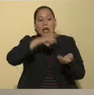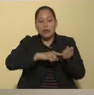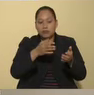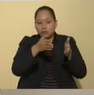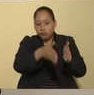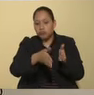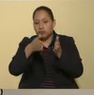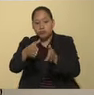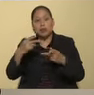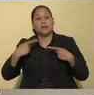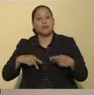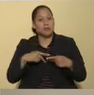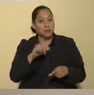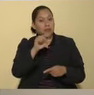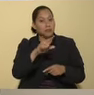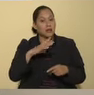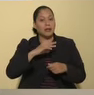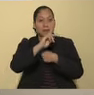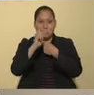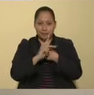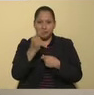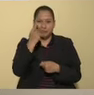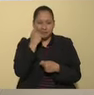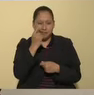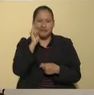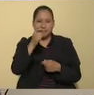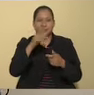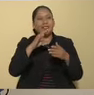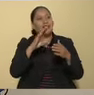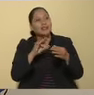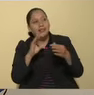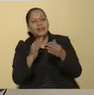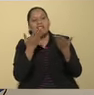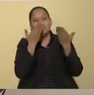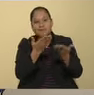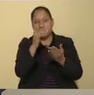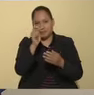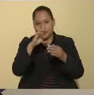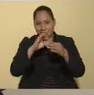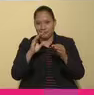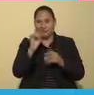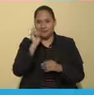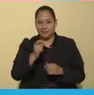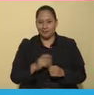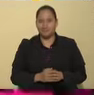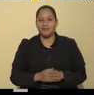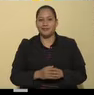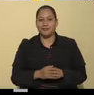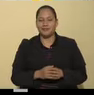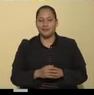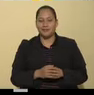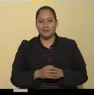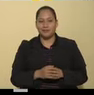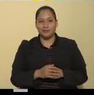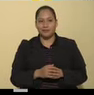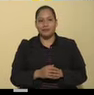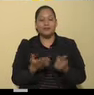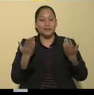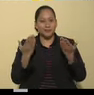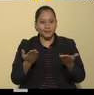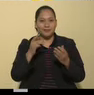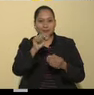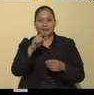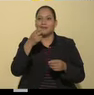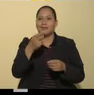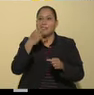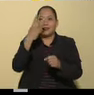grandes personajes históricos de nuestro país. Así que, pues qué mejor que vayamos con él para ver qué nos cuenta. Vámonos con el ojitos. Y bueno, en